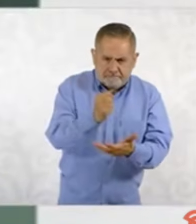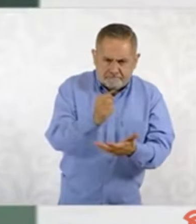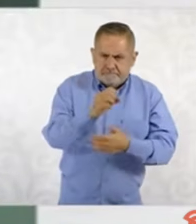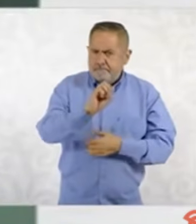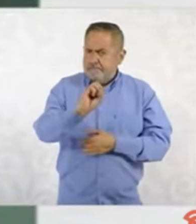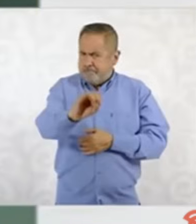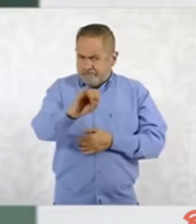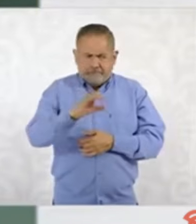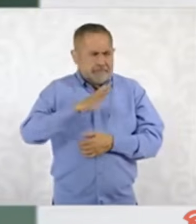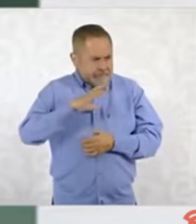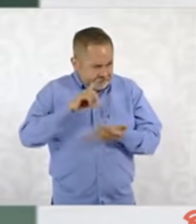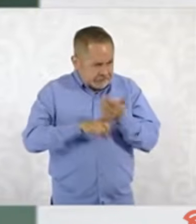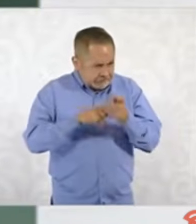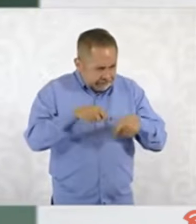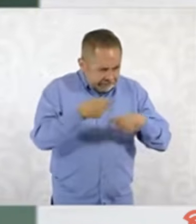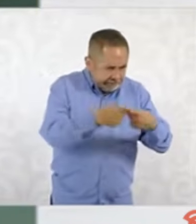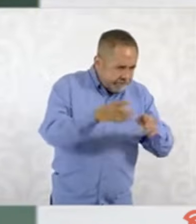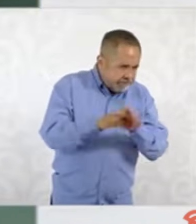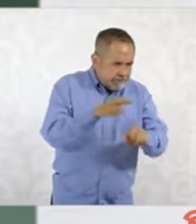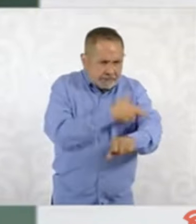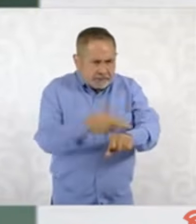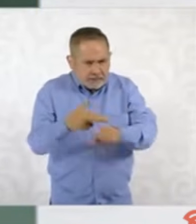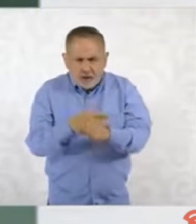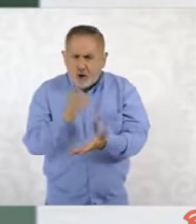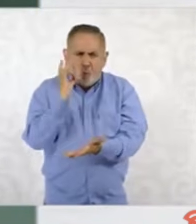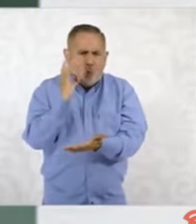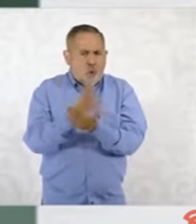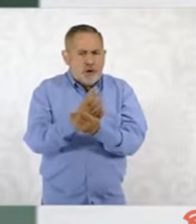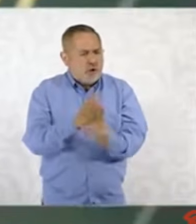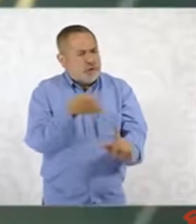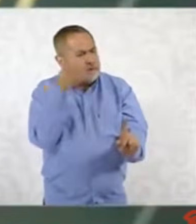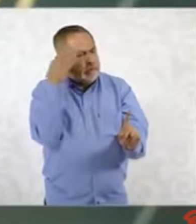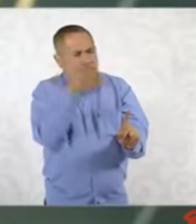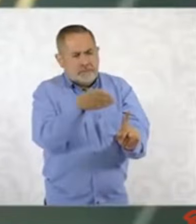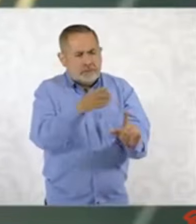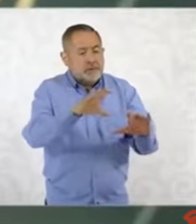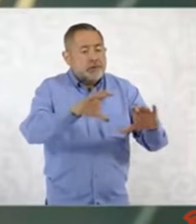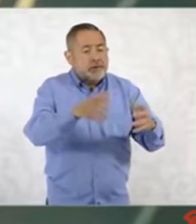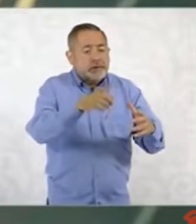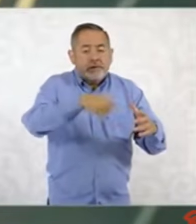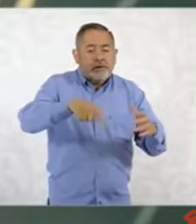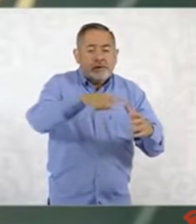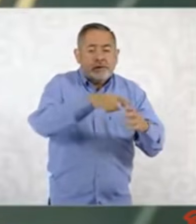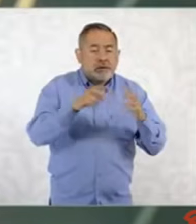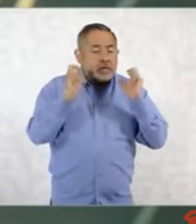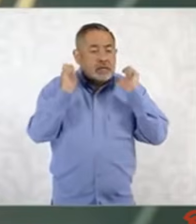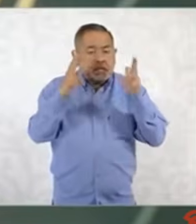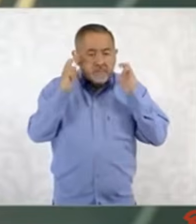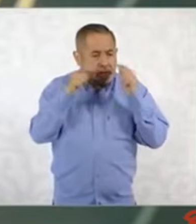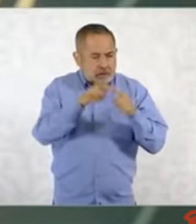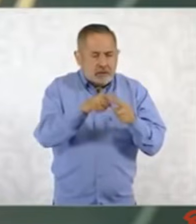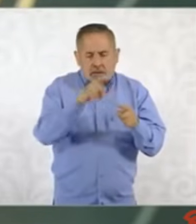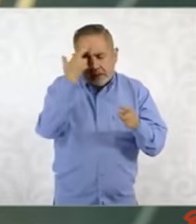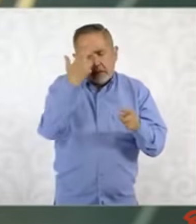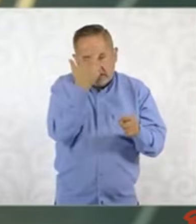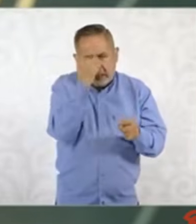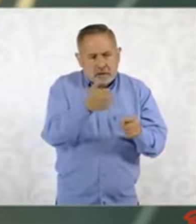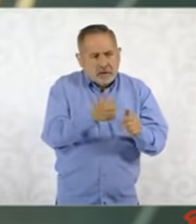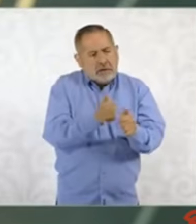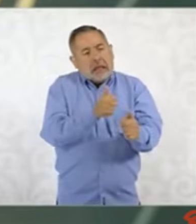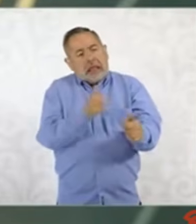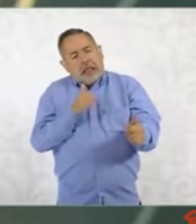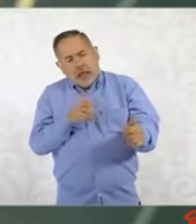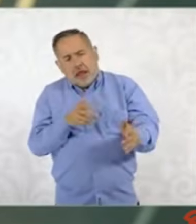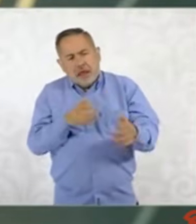muy importantes, que van dedicados exclusivamente a atender demandas justas, de rezagos